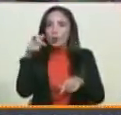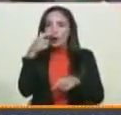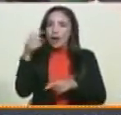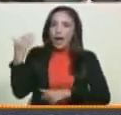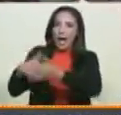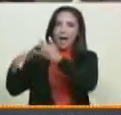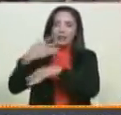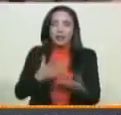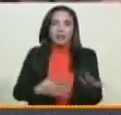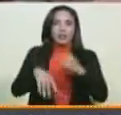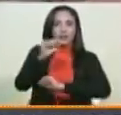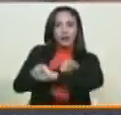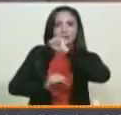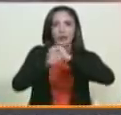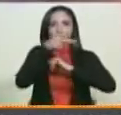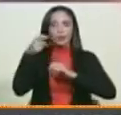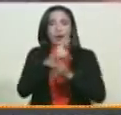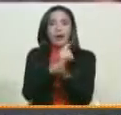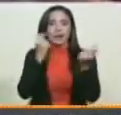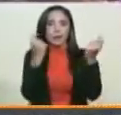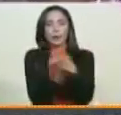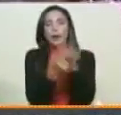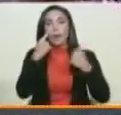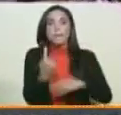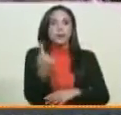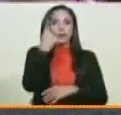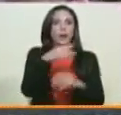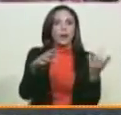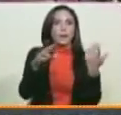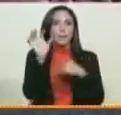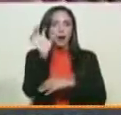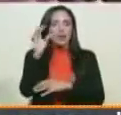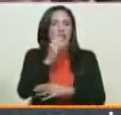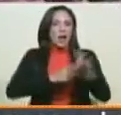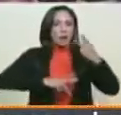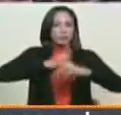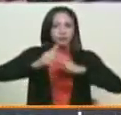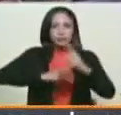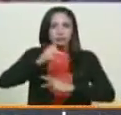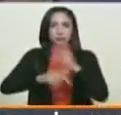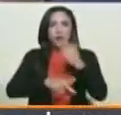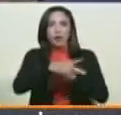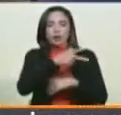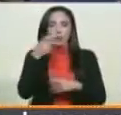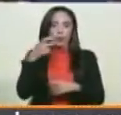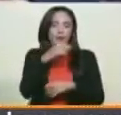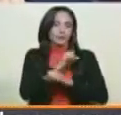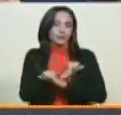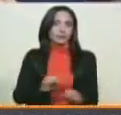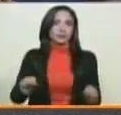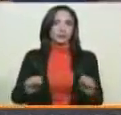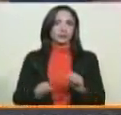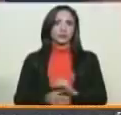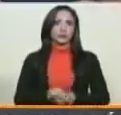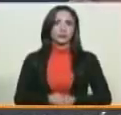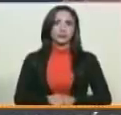contra las drogas, y se convirtieron en el primer país productor de cocaína del mundo? Y pretenden